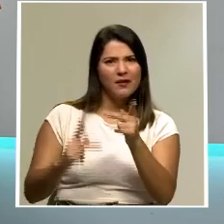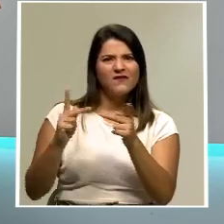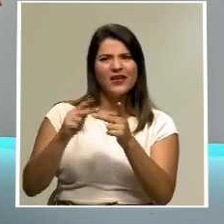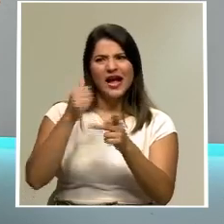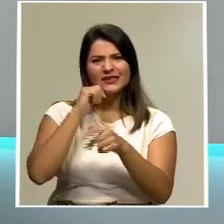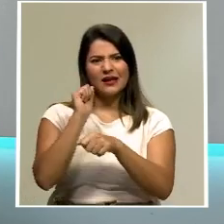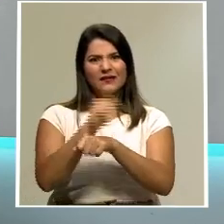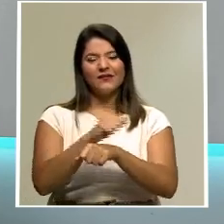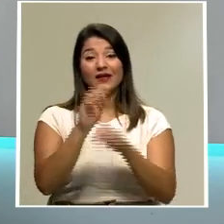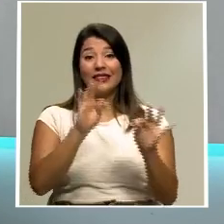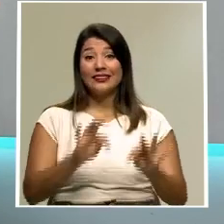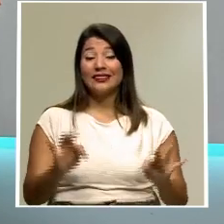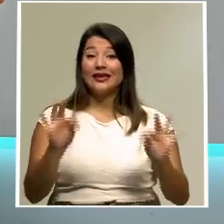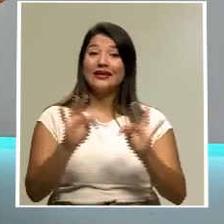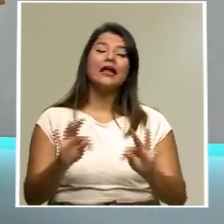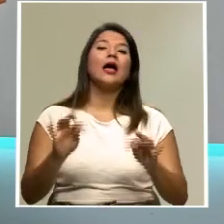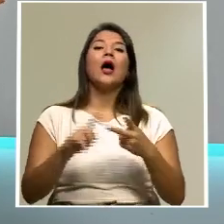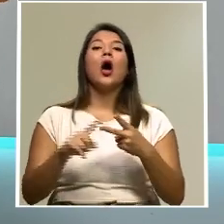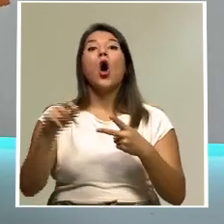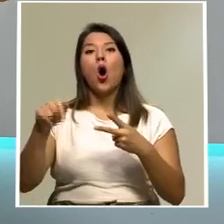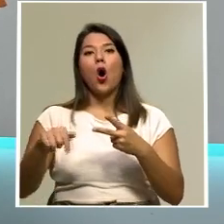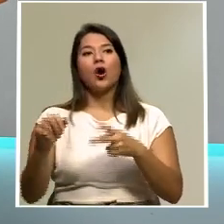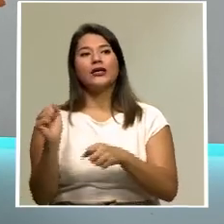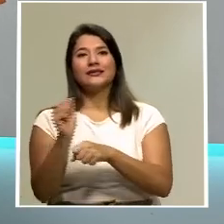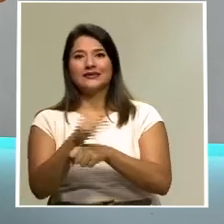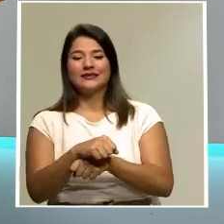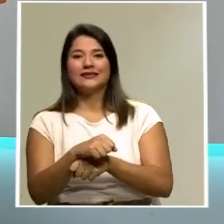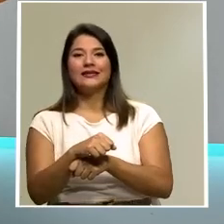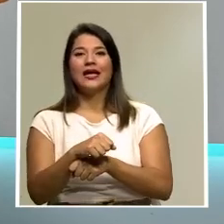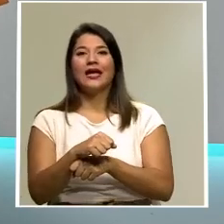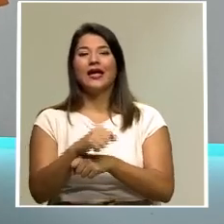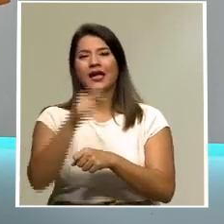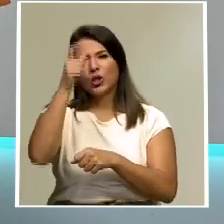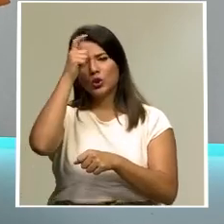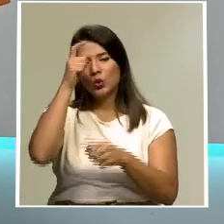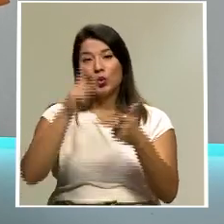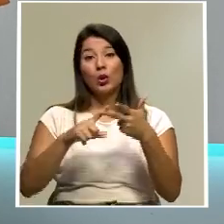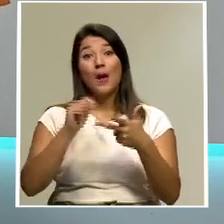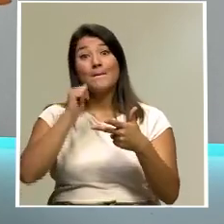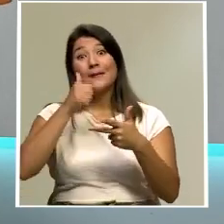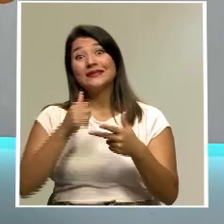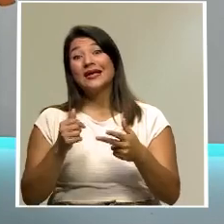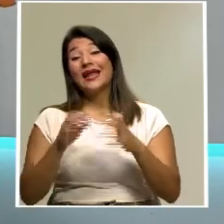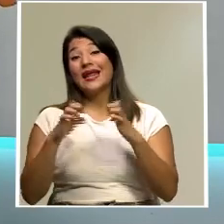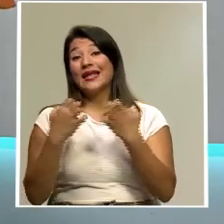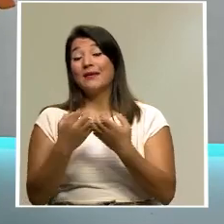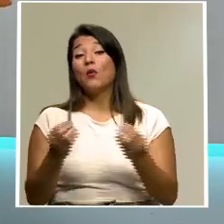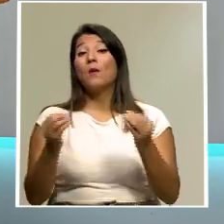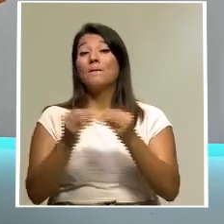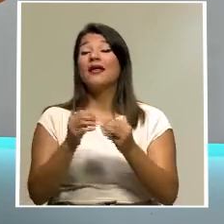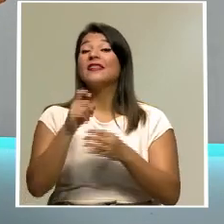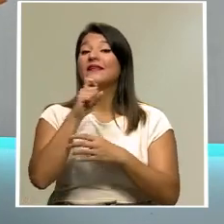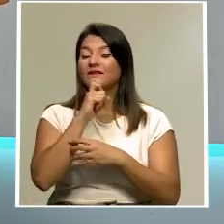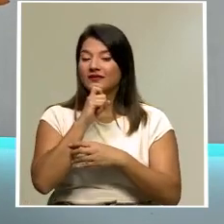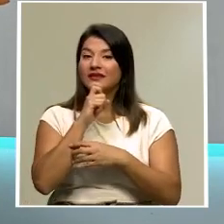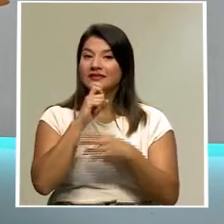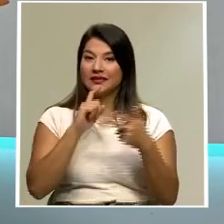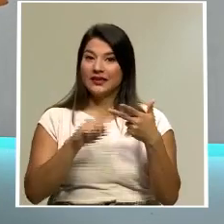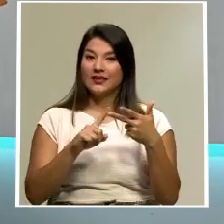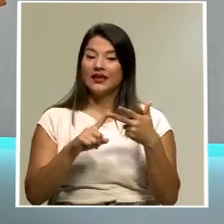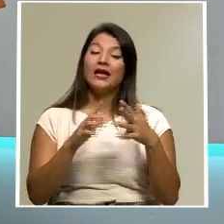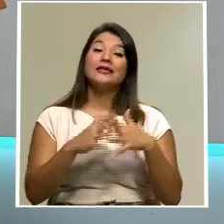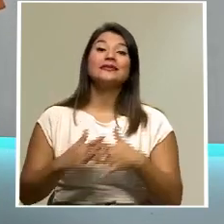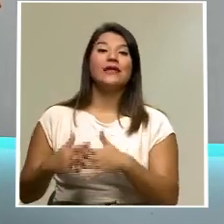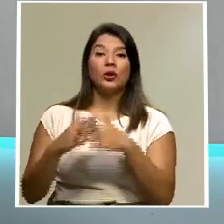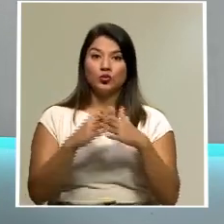ayer a Trinidad y Tobago, hoy a las Islas Turcos y Caicos, mañana les toca el rival más fuerte del grupo que definitivamente es